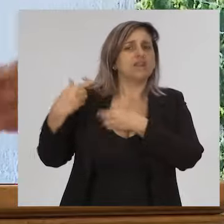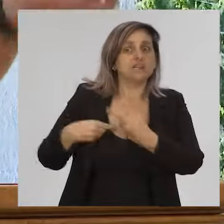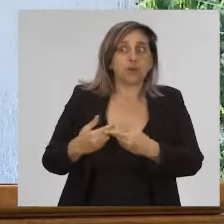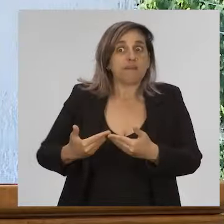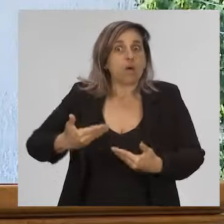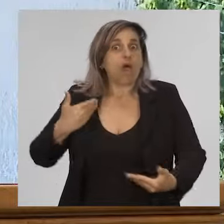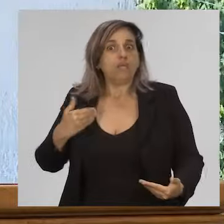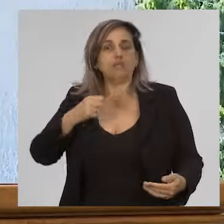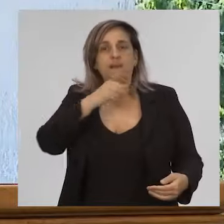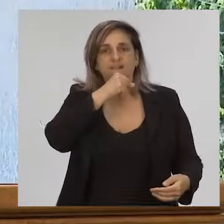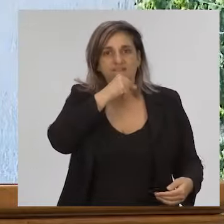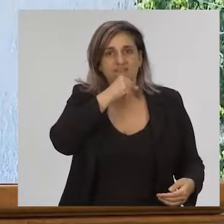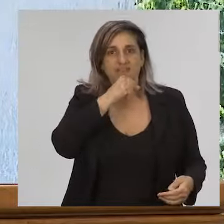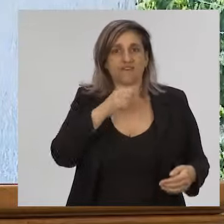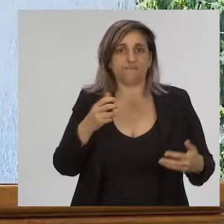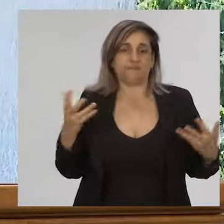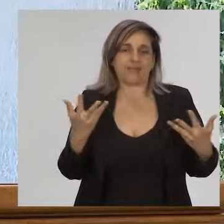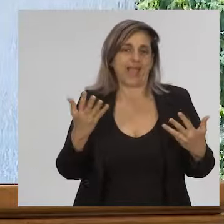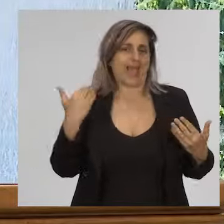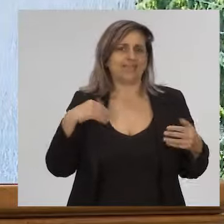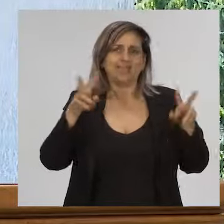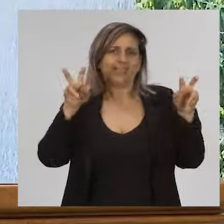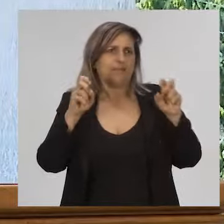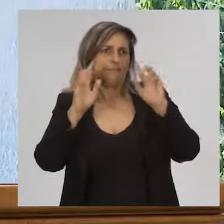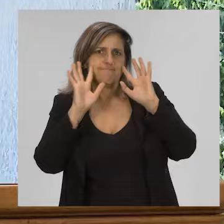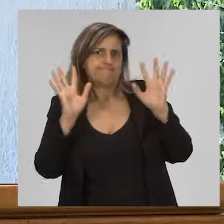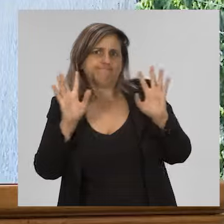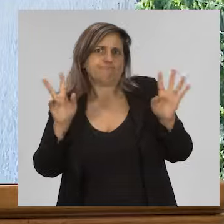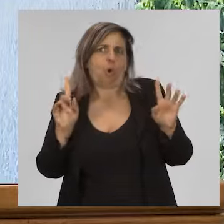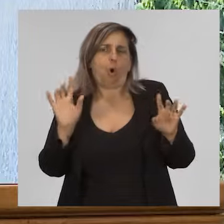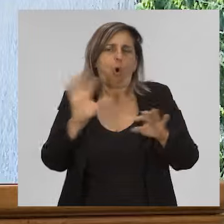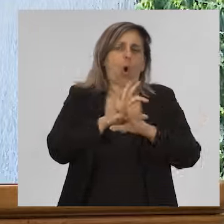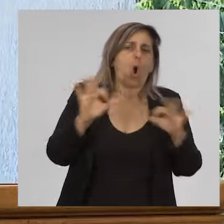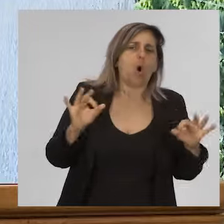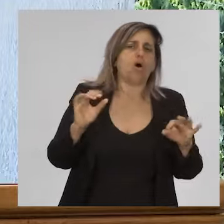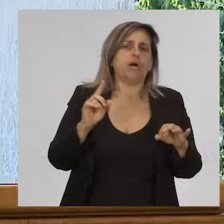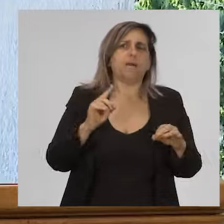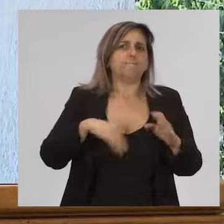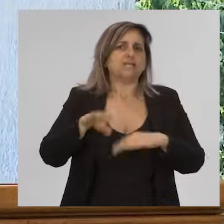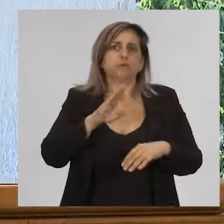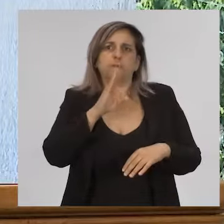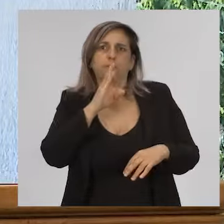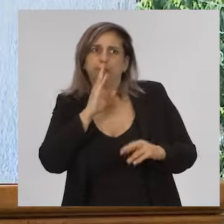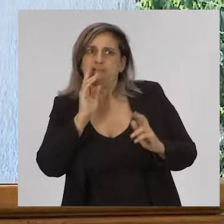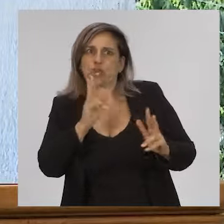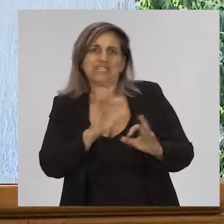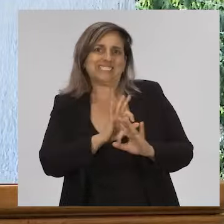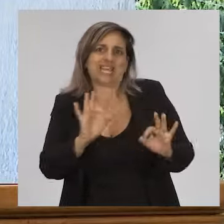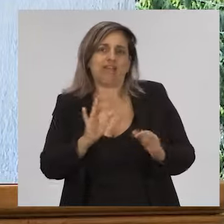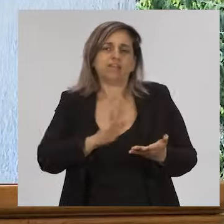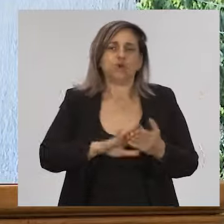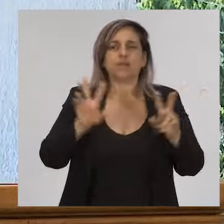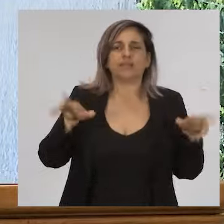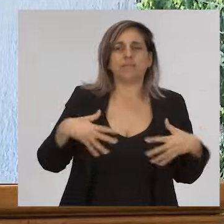otra generación, capaz que a la mía, esto no era tema. O no lo hubieran abrazado con el cariño que lo